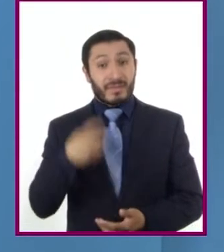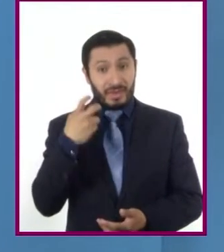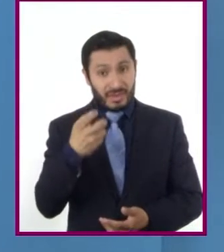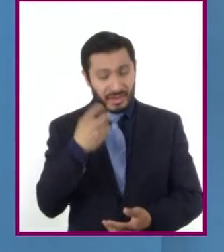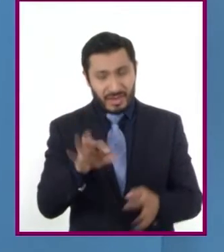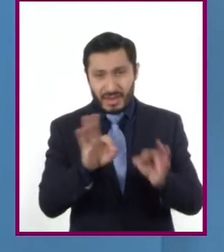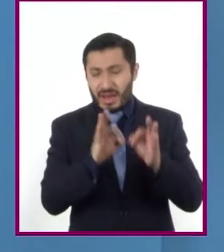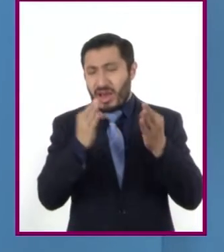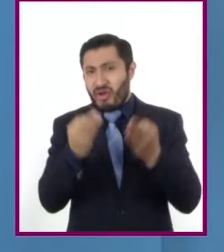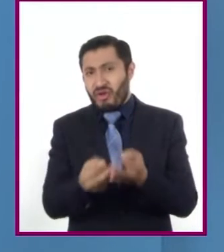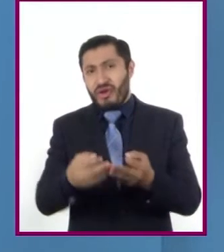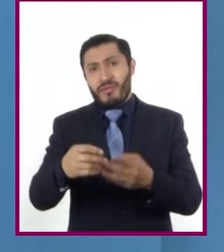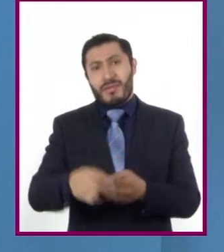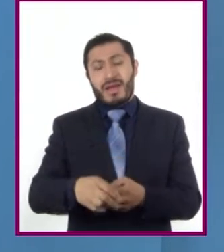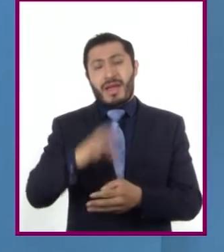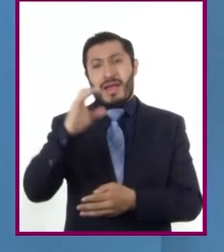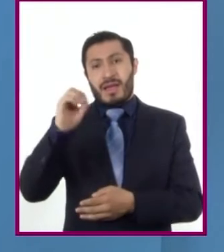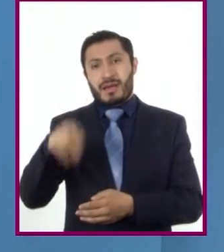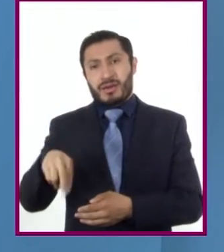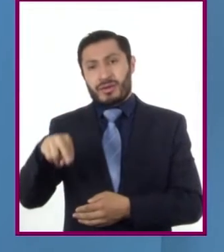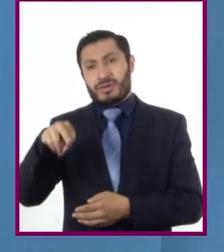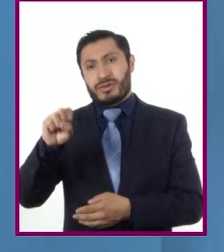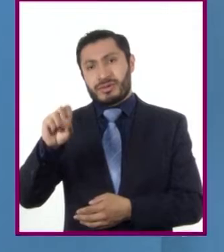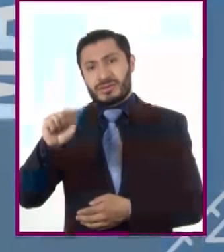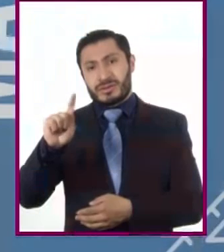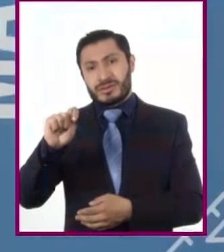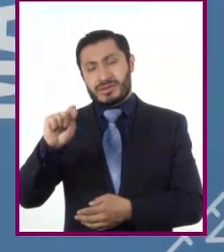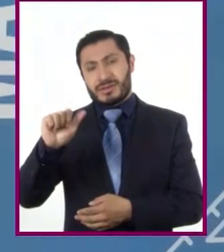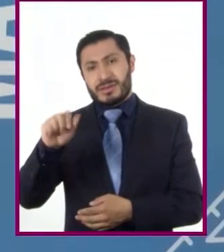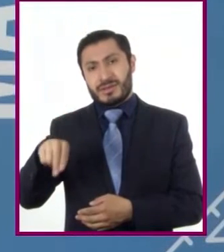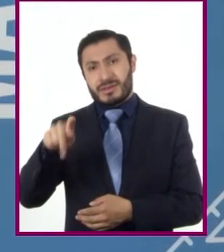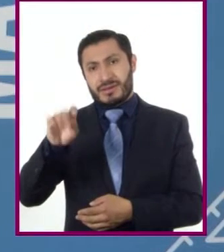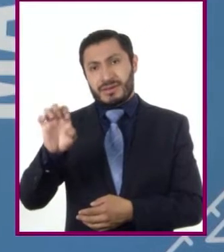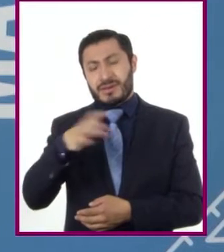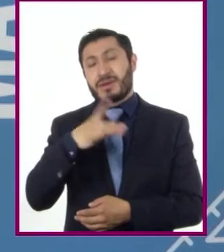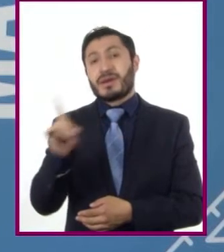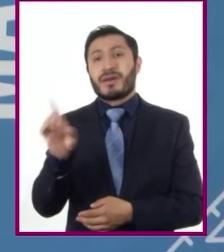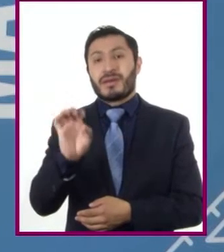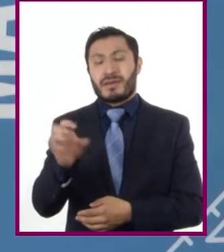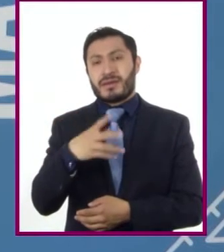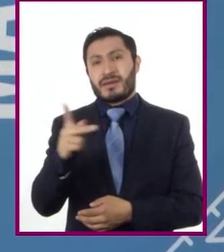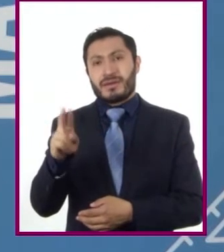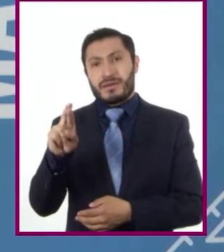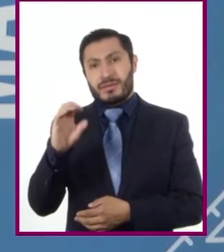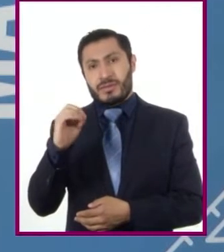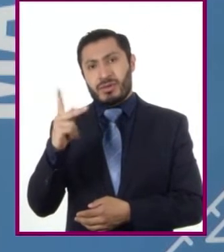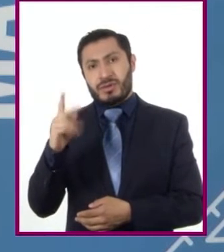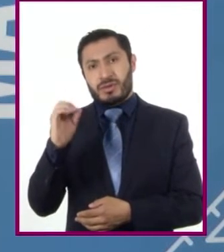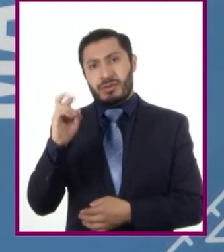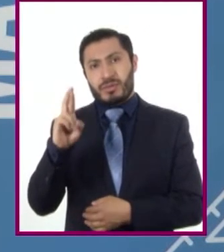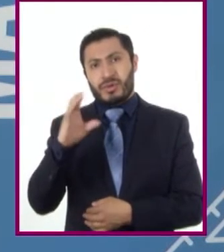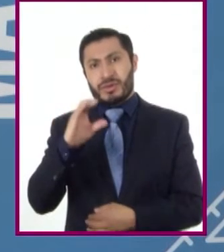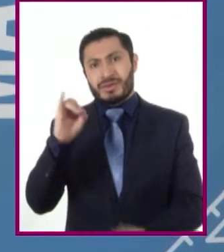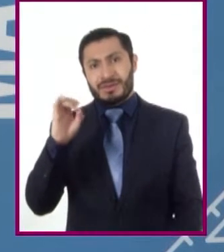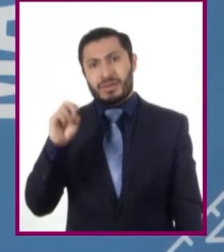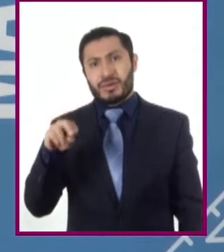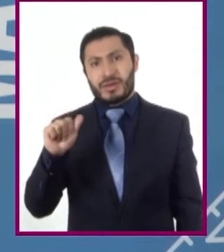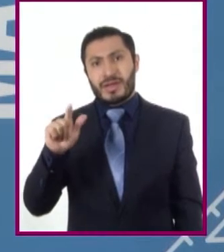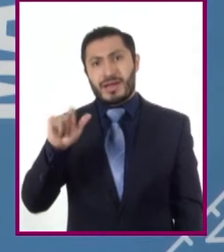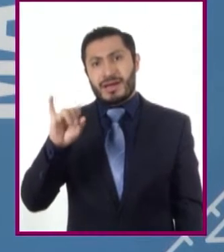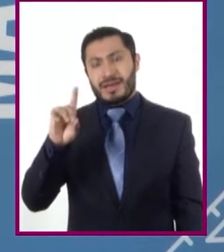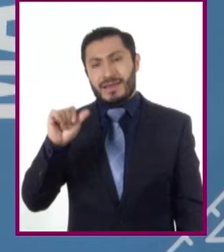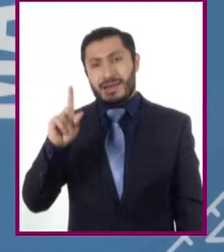esta constante se le llama la constante de proporcionalidad. Pero, ¿qué representa el resultado de las